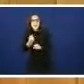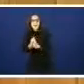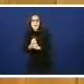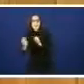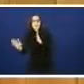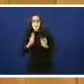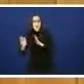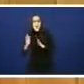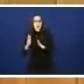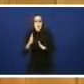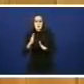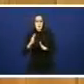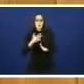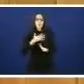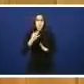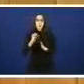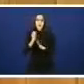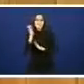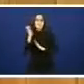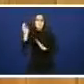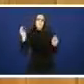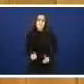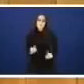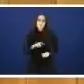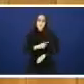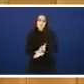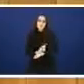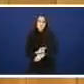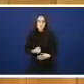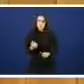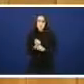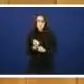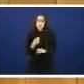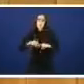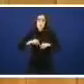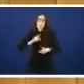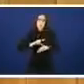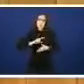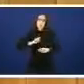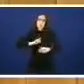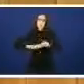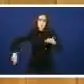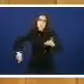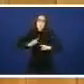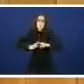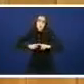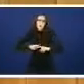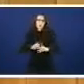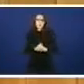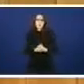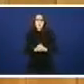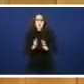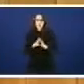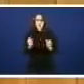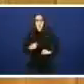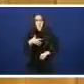a súa xornada laboral mediante acordo que a tal efecto adopte o Consello da Xunta de Galicia. Esta medida, permítame que insista,